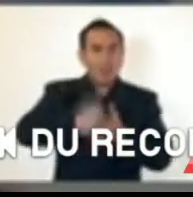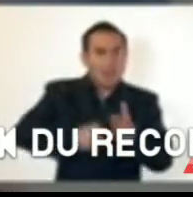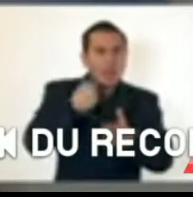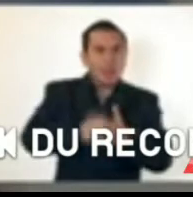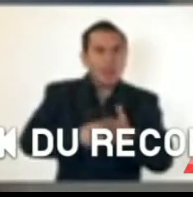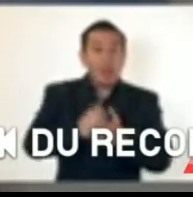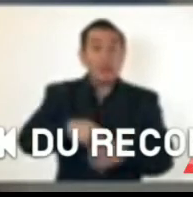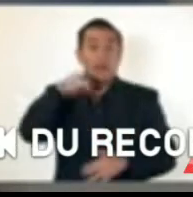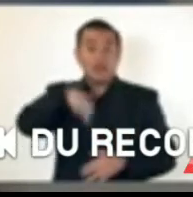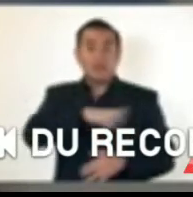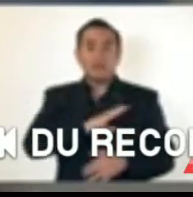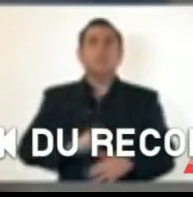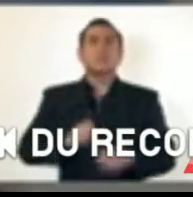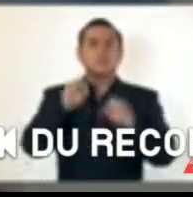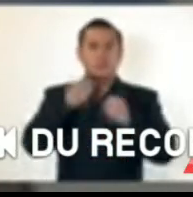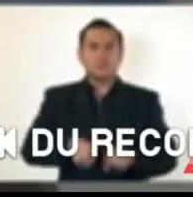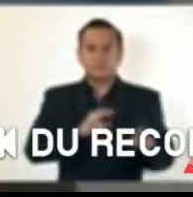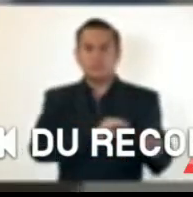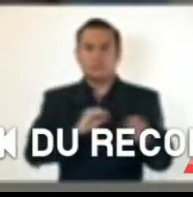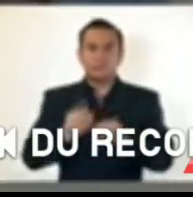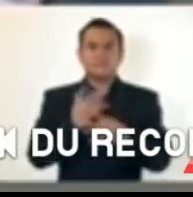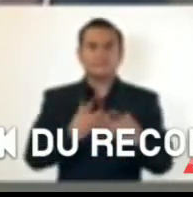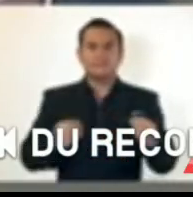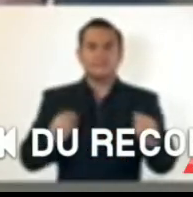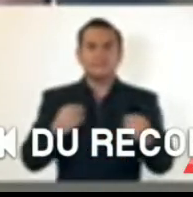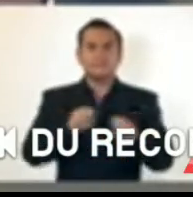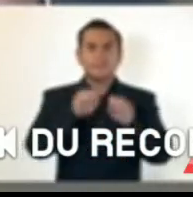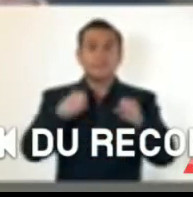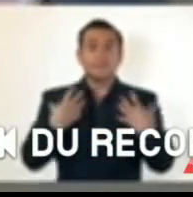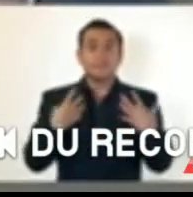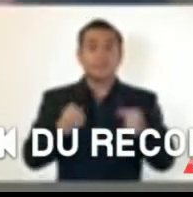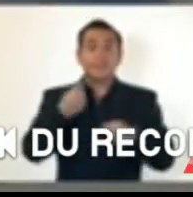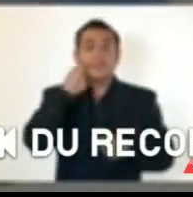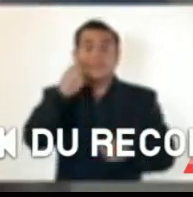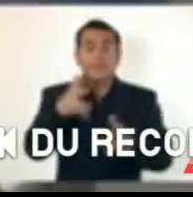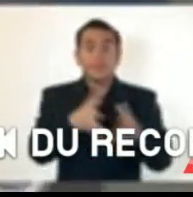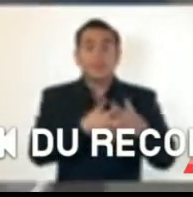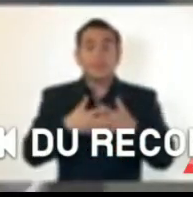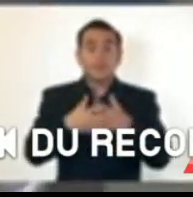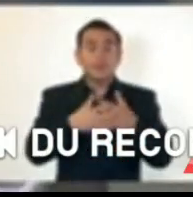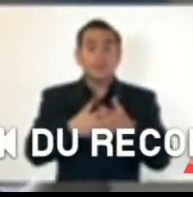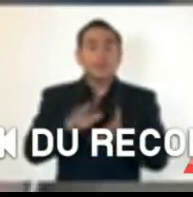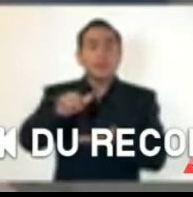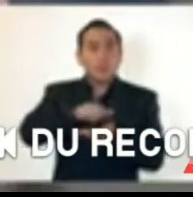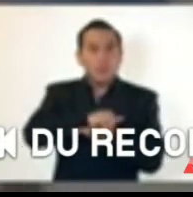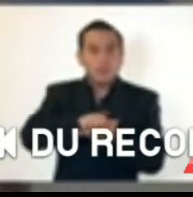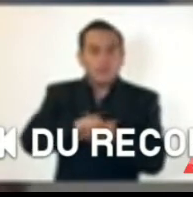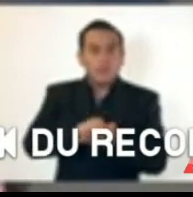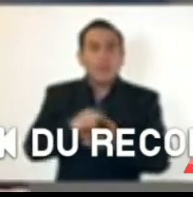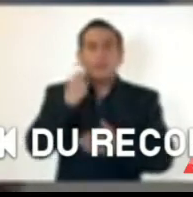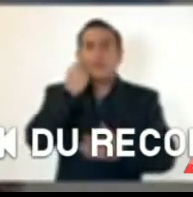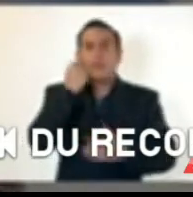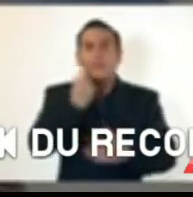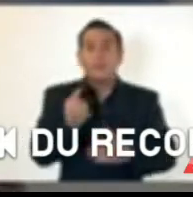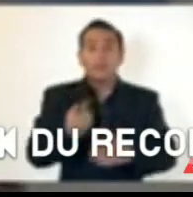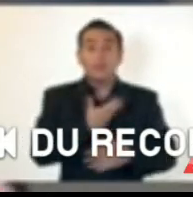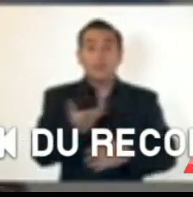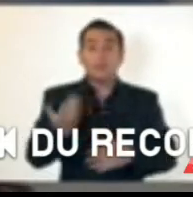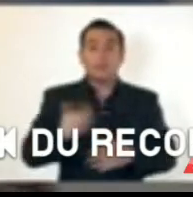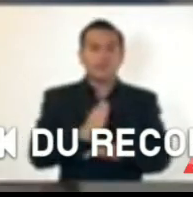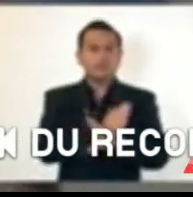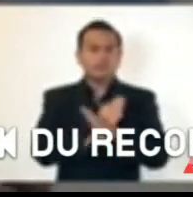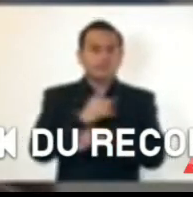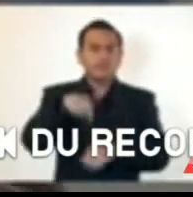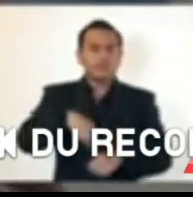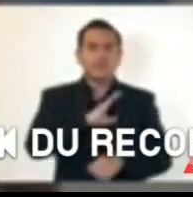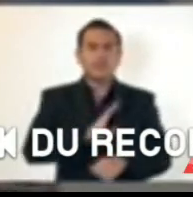Nosotros todavía estamos a tiempo, pero estamos en ese espejo de ver lo que está pasando en Nueva York y de tratar de evitar de que pase aquí en El Salvador.